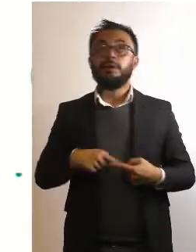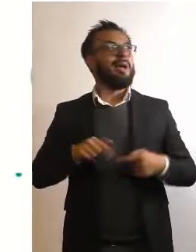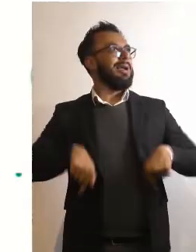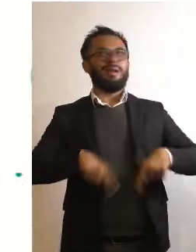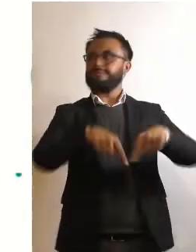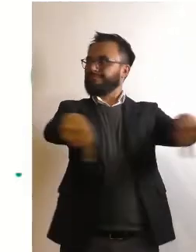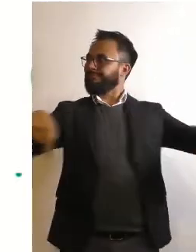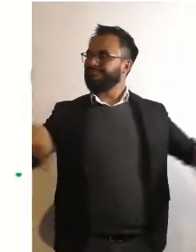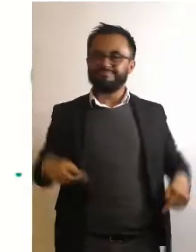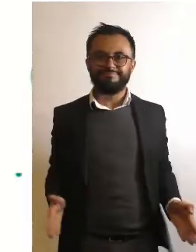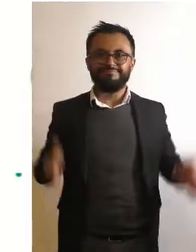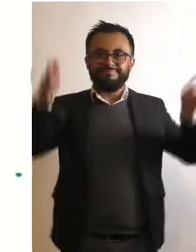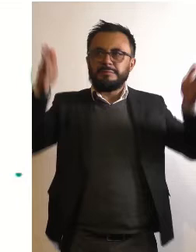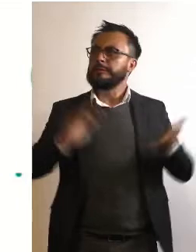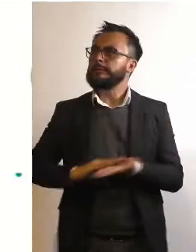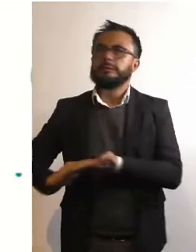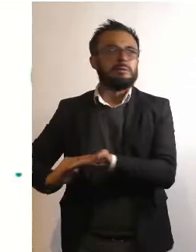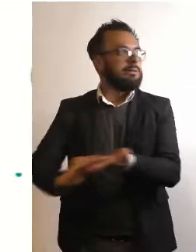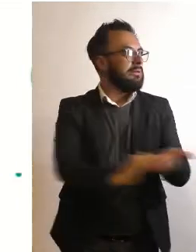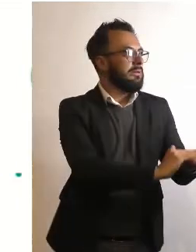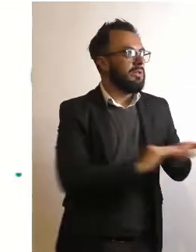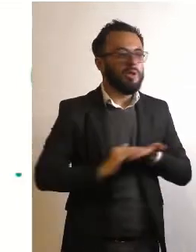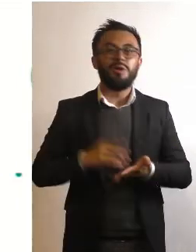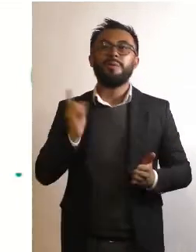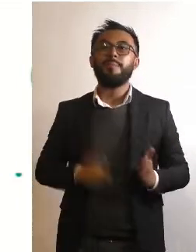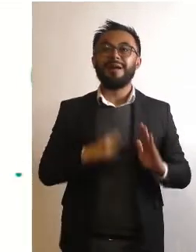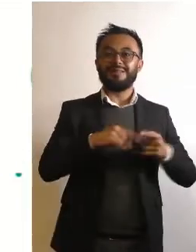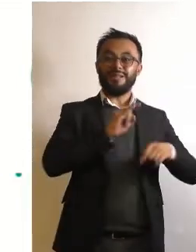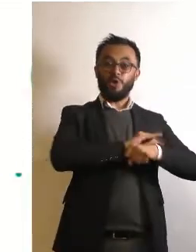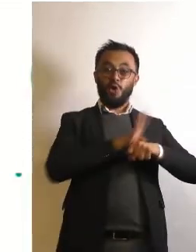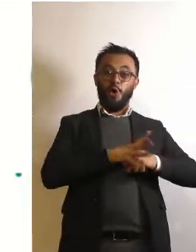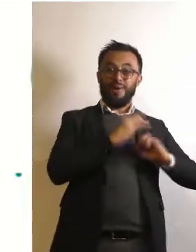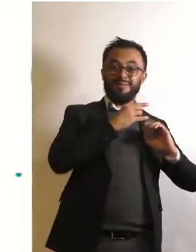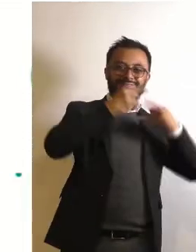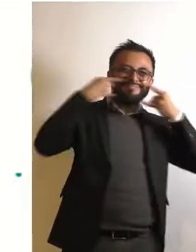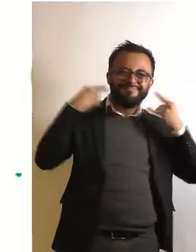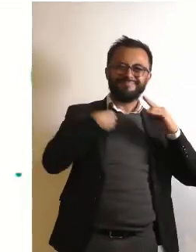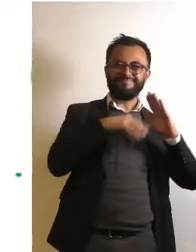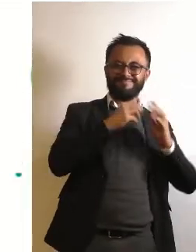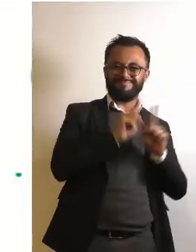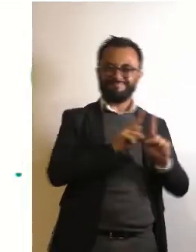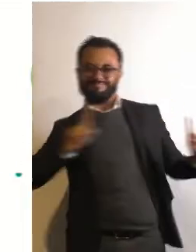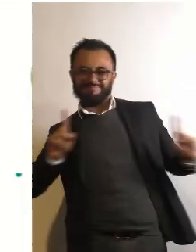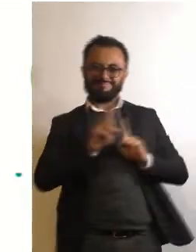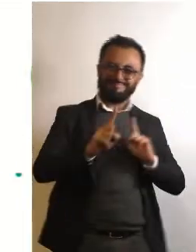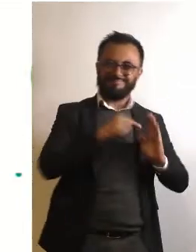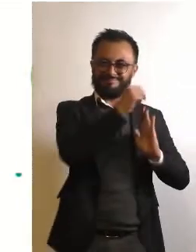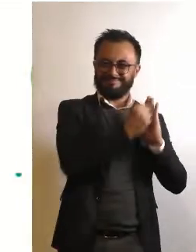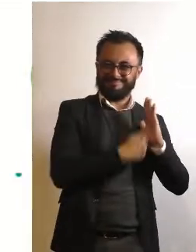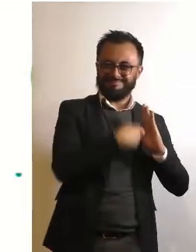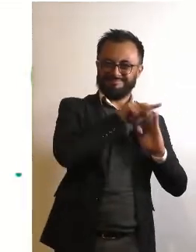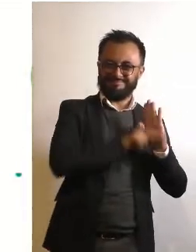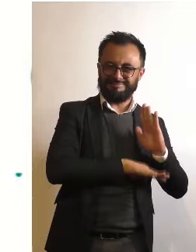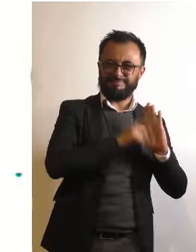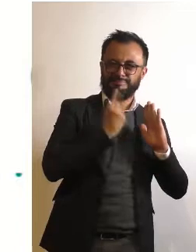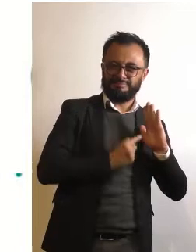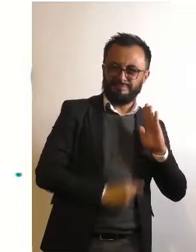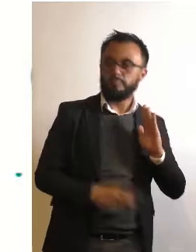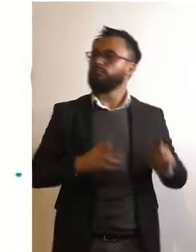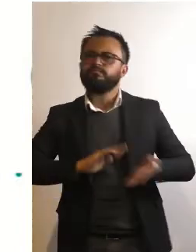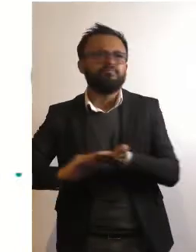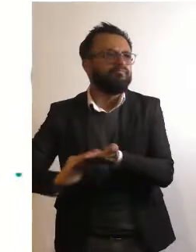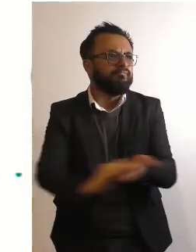bioseguridad y las medidas de distanciamiento, al igual que la estructuración de las aulas